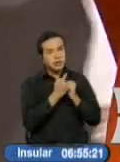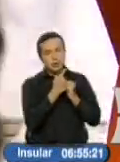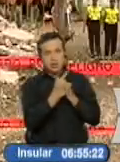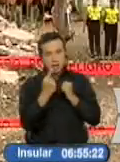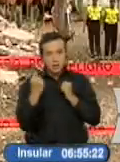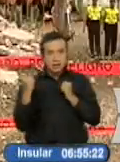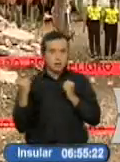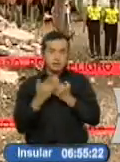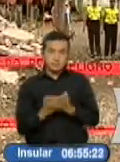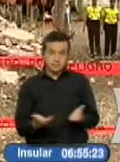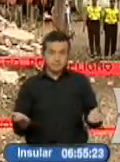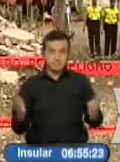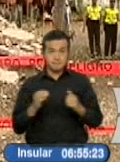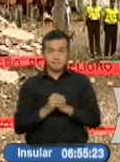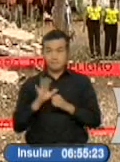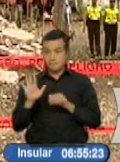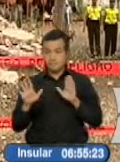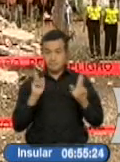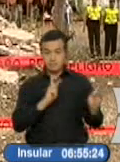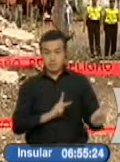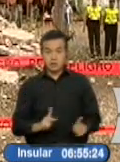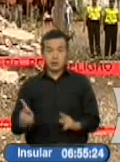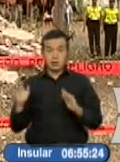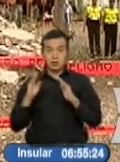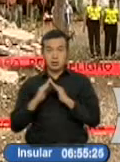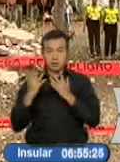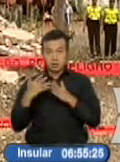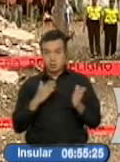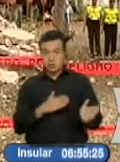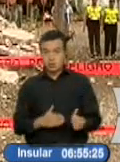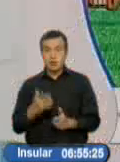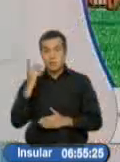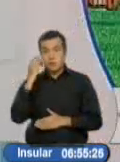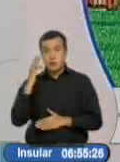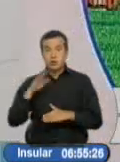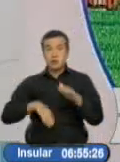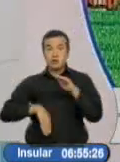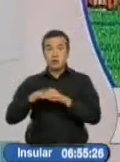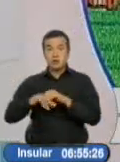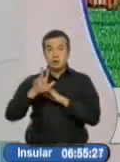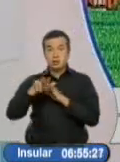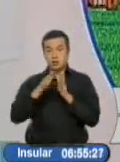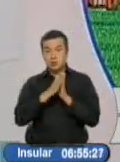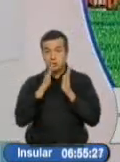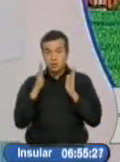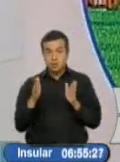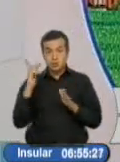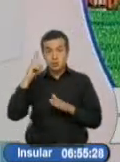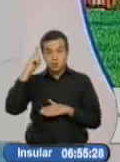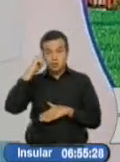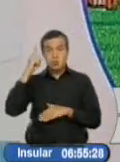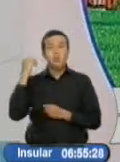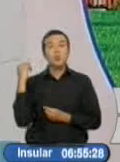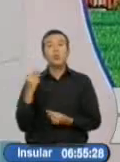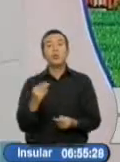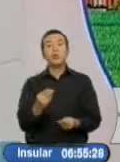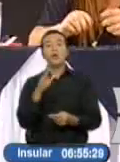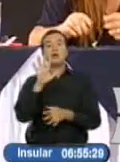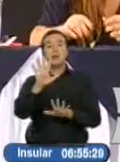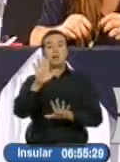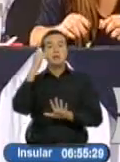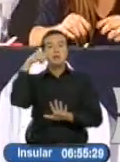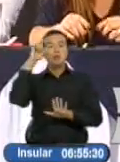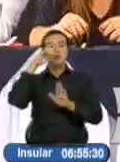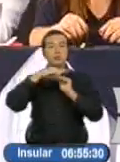los sectores. En ambos planes inmobiliarios, que se prevén entregar en un plazo no superior a 3 meses, el gobierno destina cerca de 10 millones